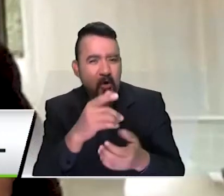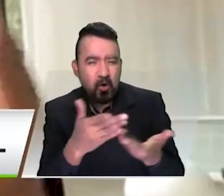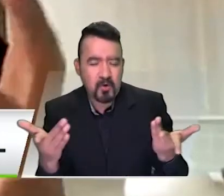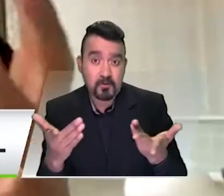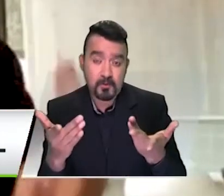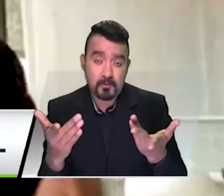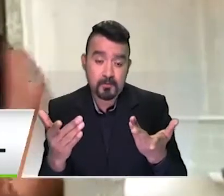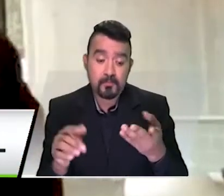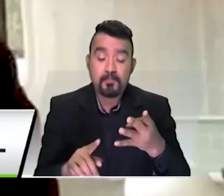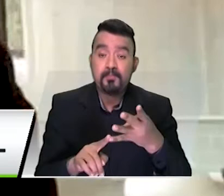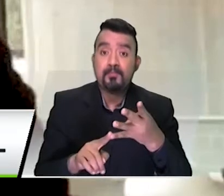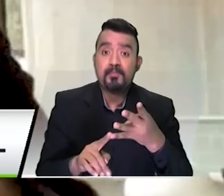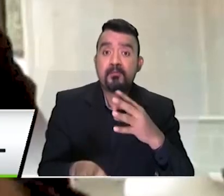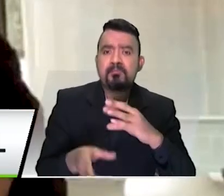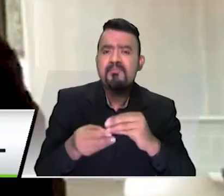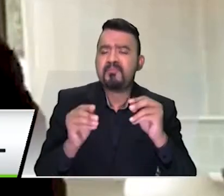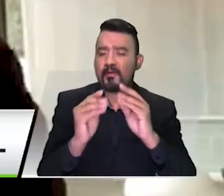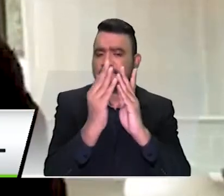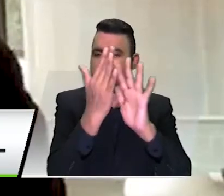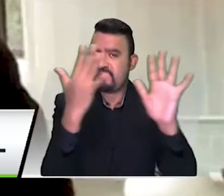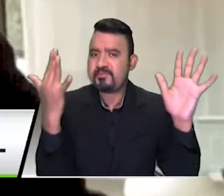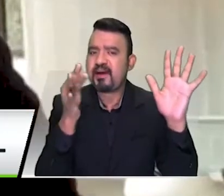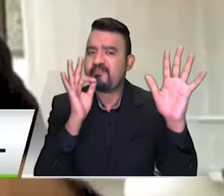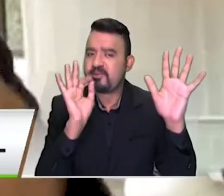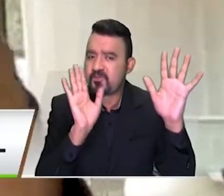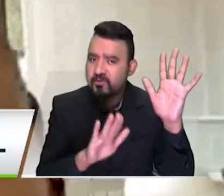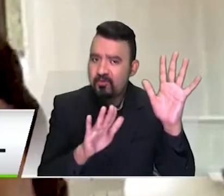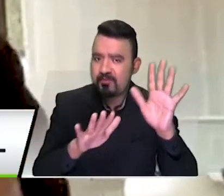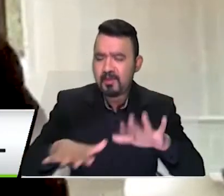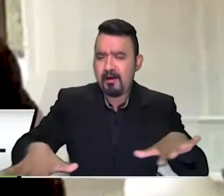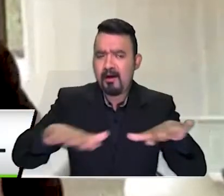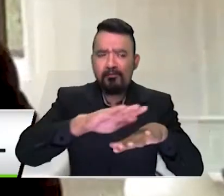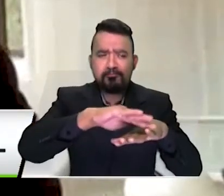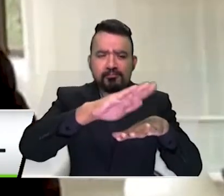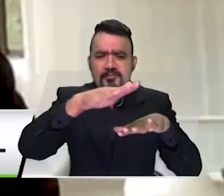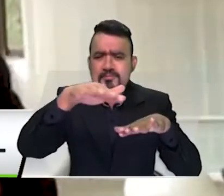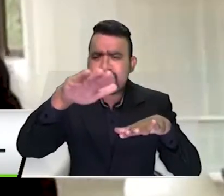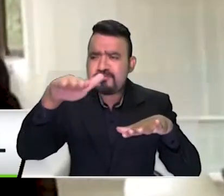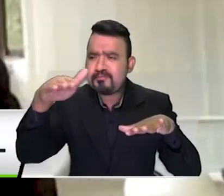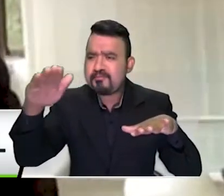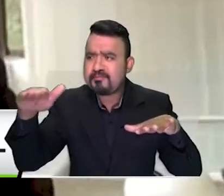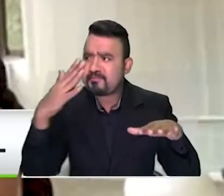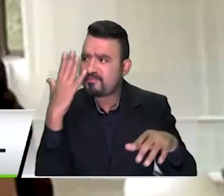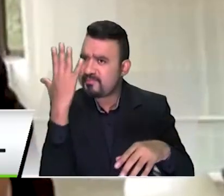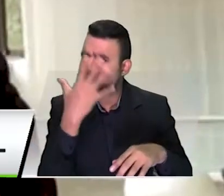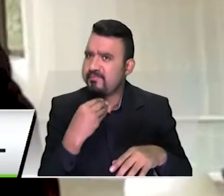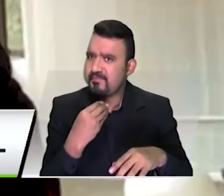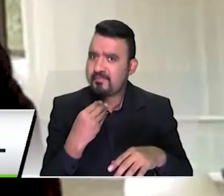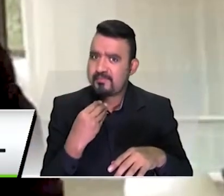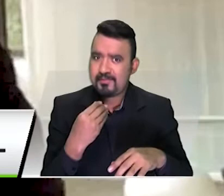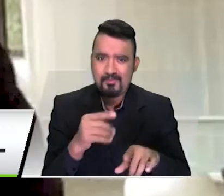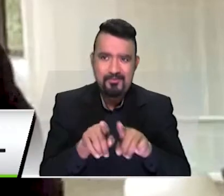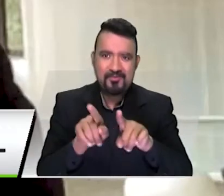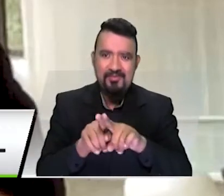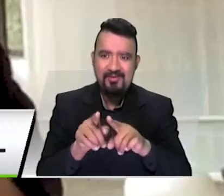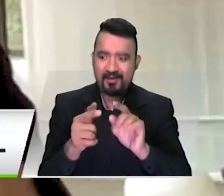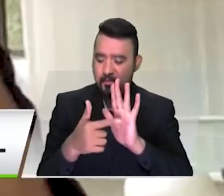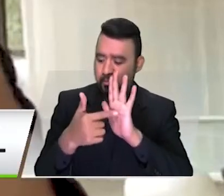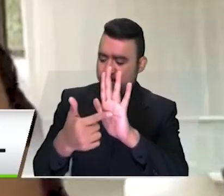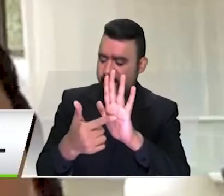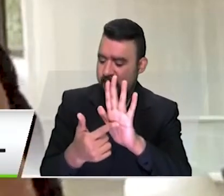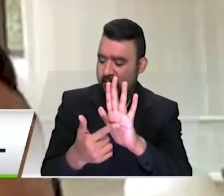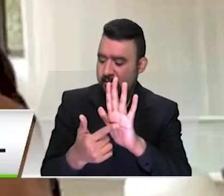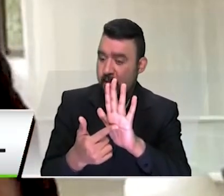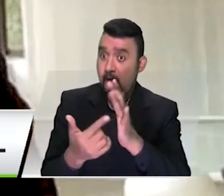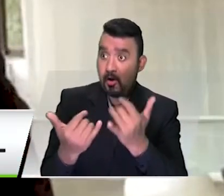cafetera que viene de la mano del paisaje cultural cafetero que dicho sea de paso en esta zona del país también tienen una oferta diferenciada y